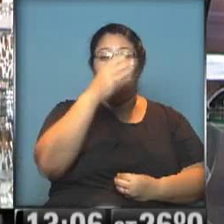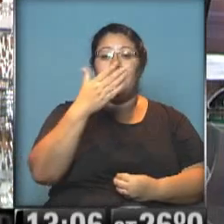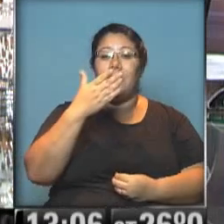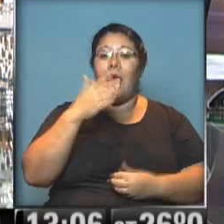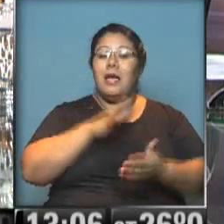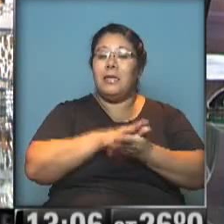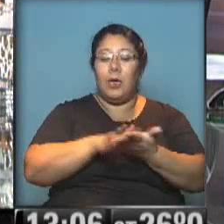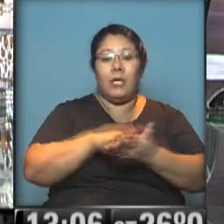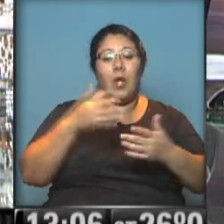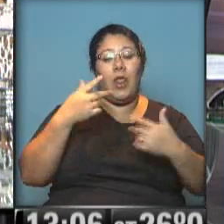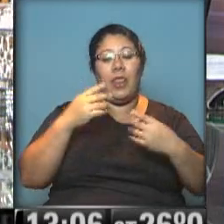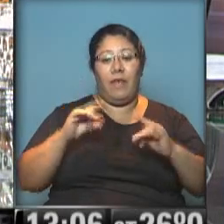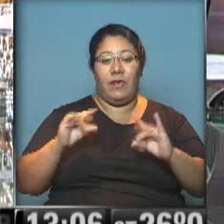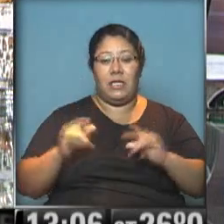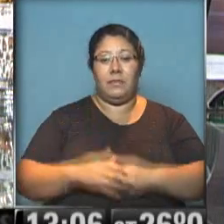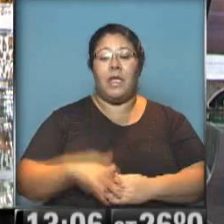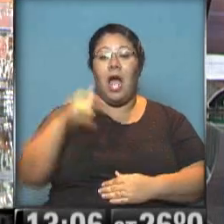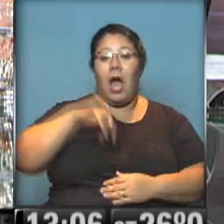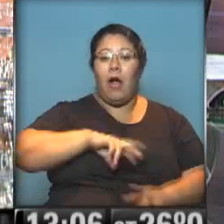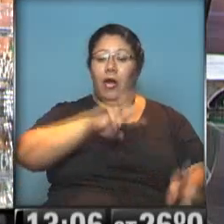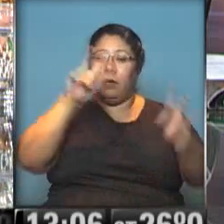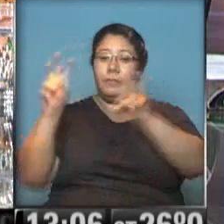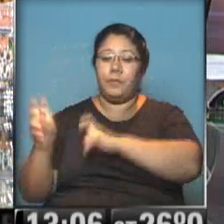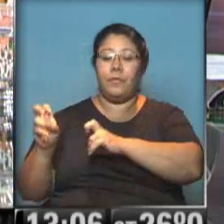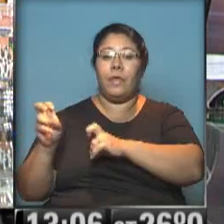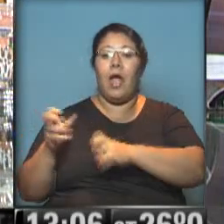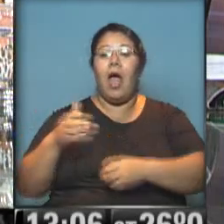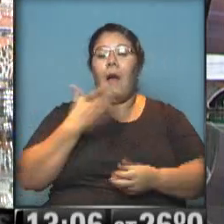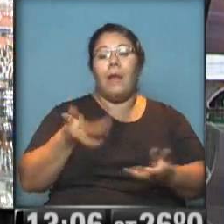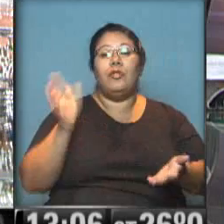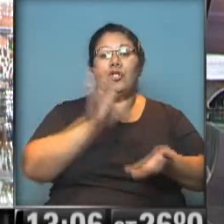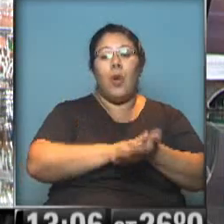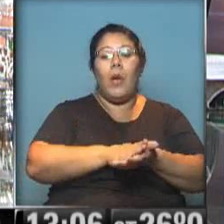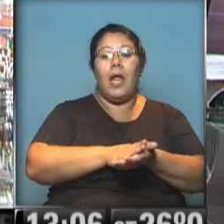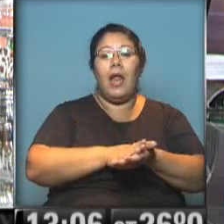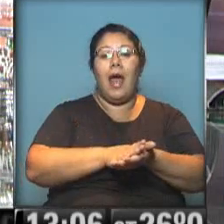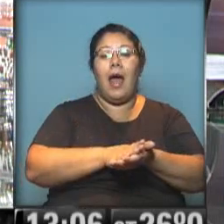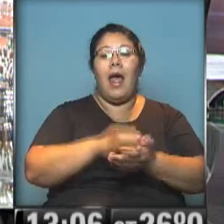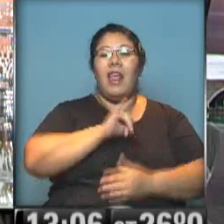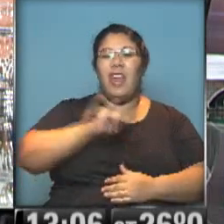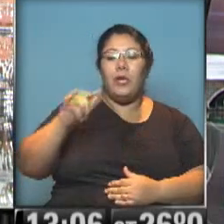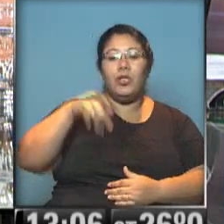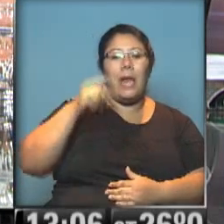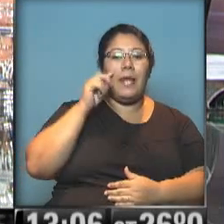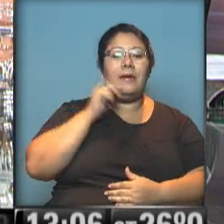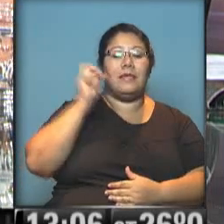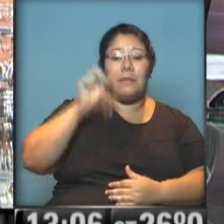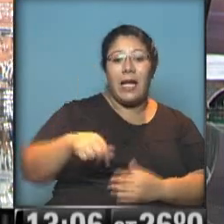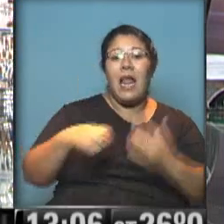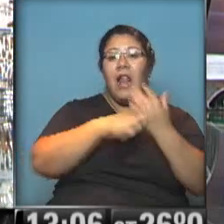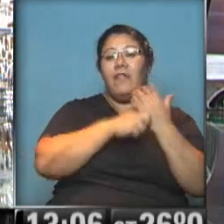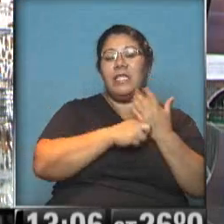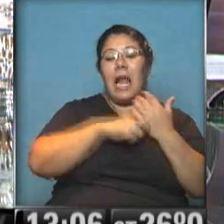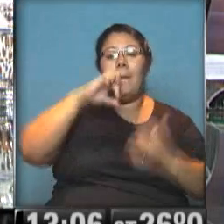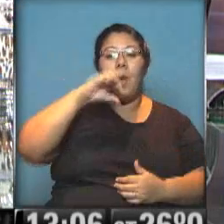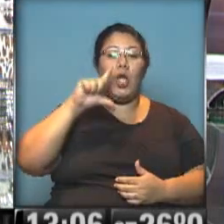vamos a hablar ahora de la apelación del fiscal pollicita sobre la denuncia de misma la que hizo lugar en las últimas horas el juez rafecas